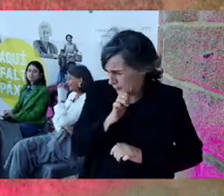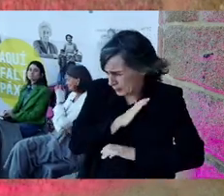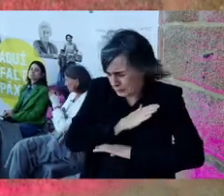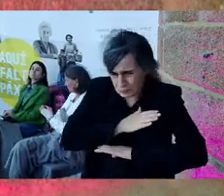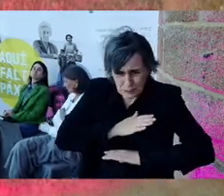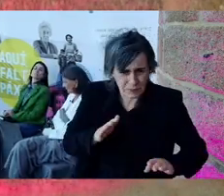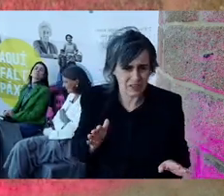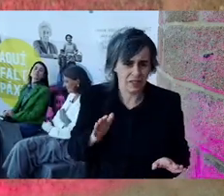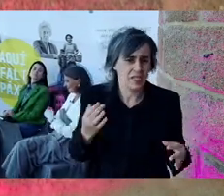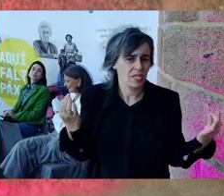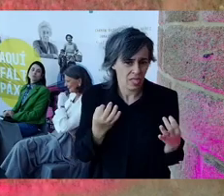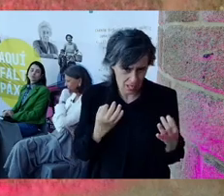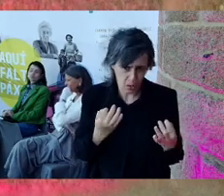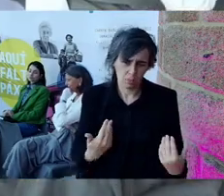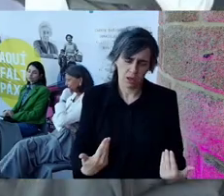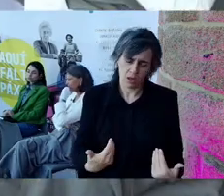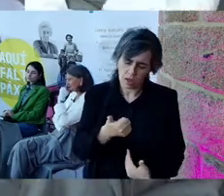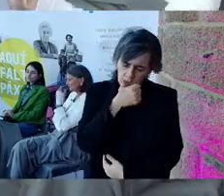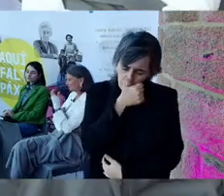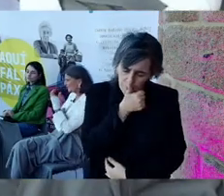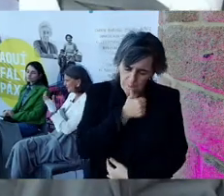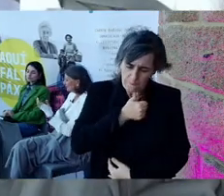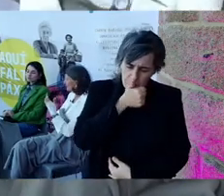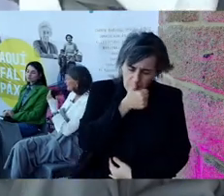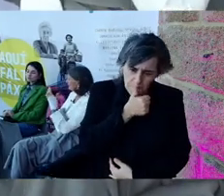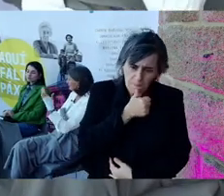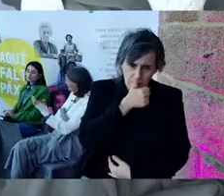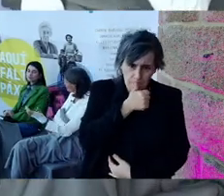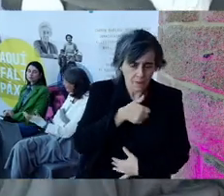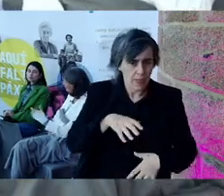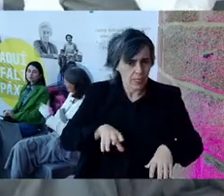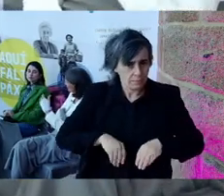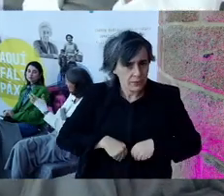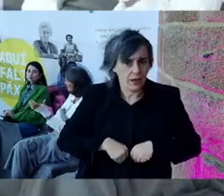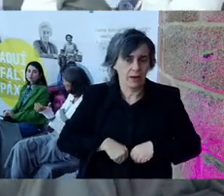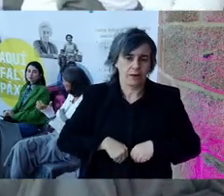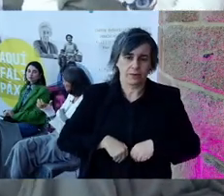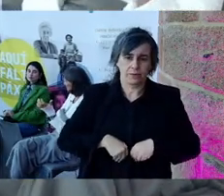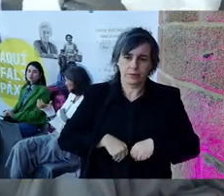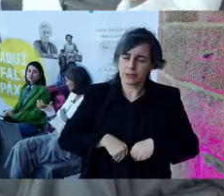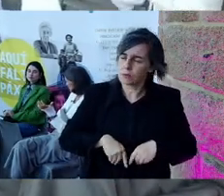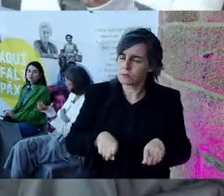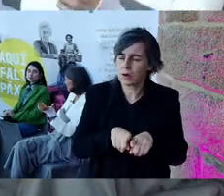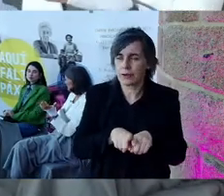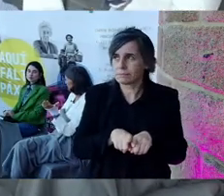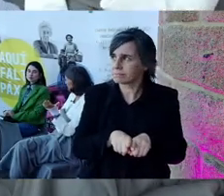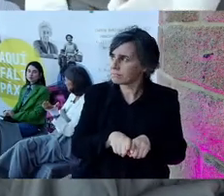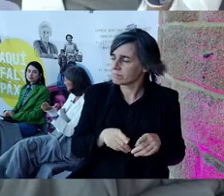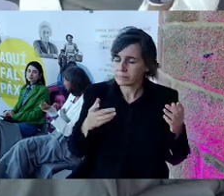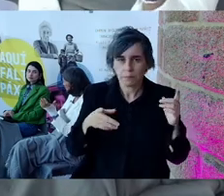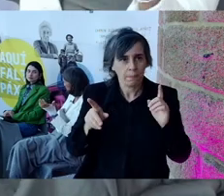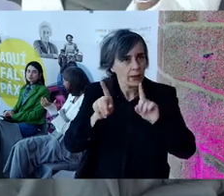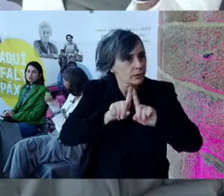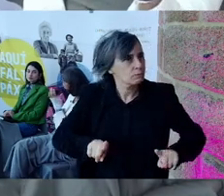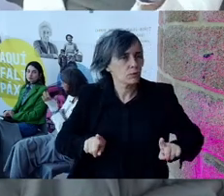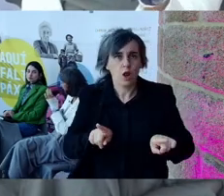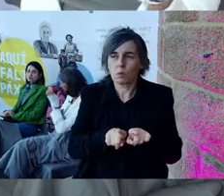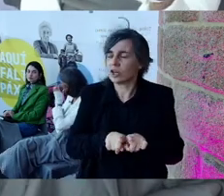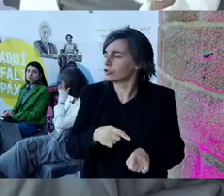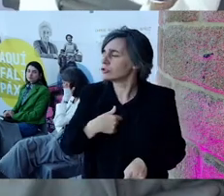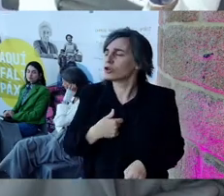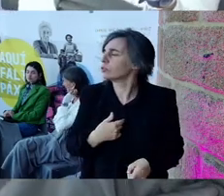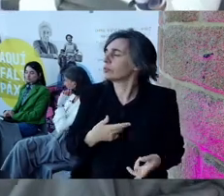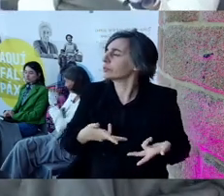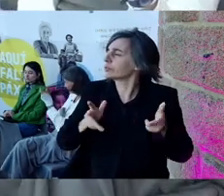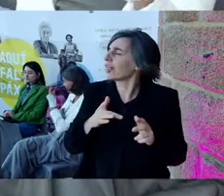episodio terrorífico que ella tiene que soportar, tiene que... hacer fingir que se entiende que perdona a todos los burgueses para que la dejen salir